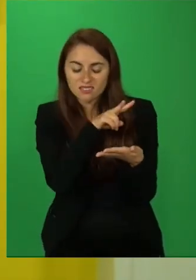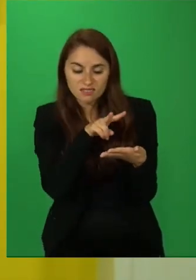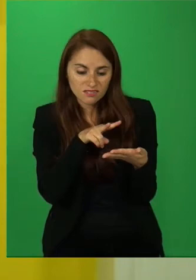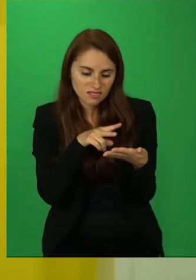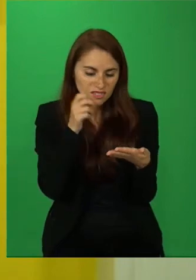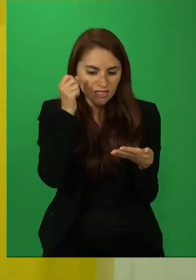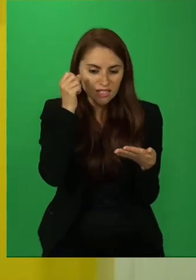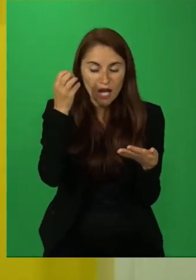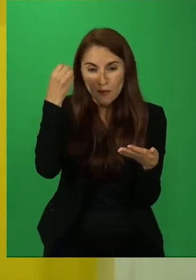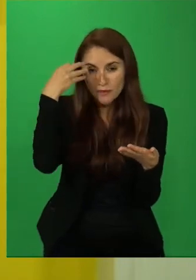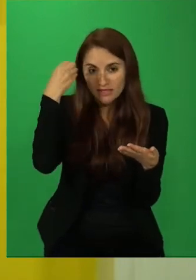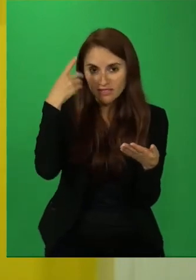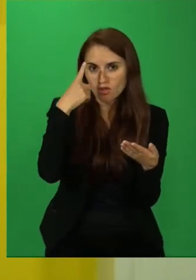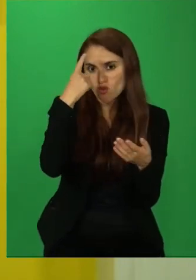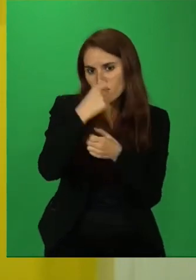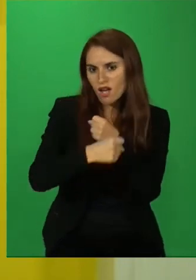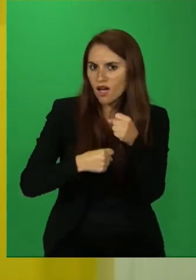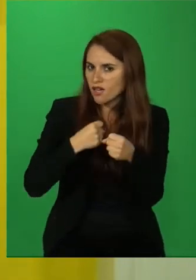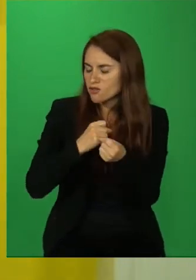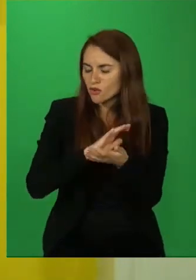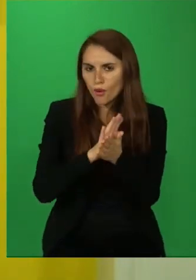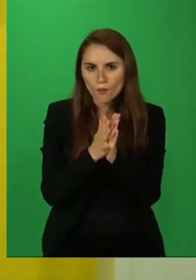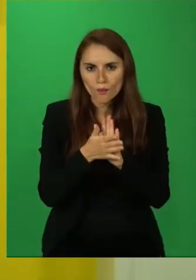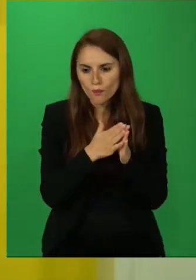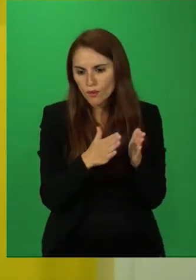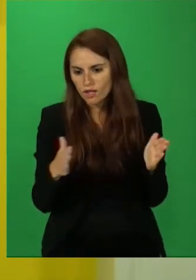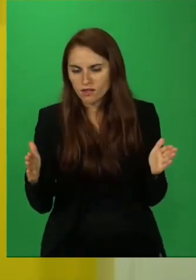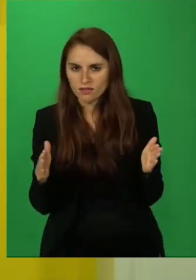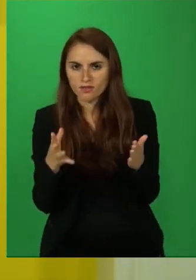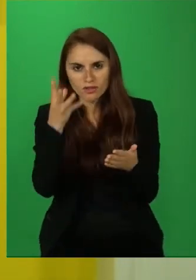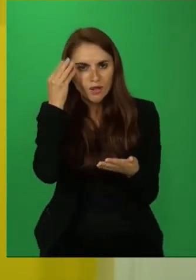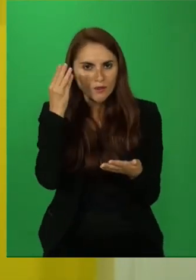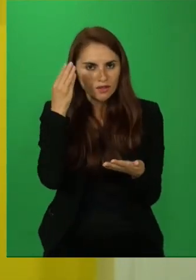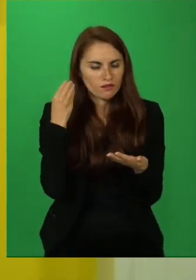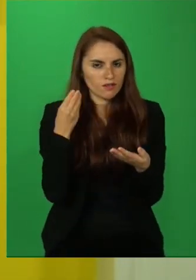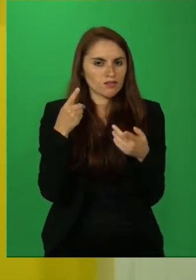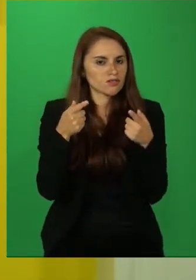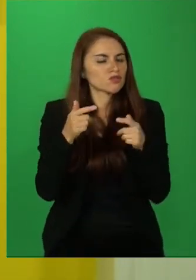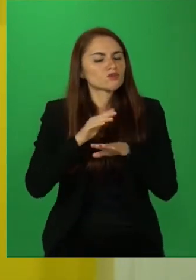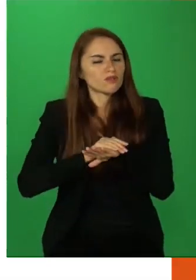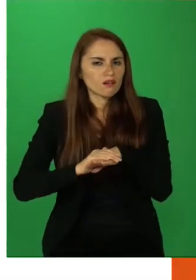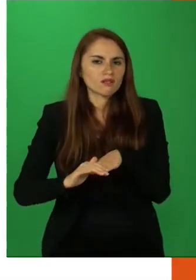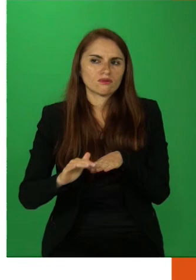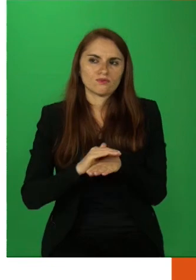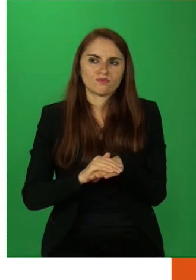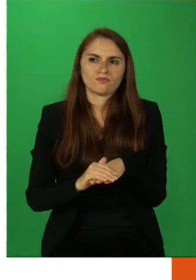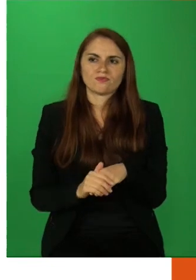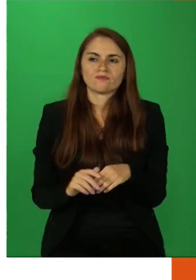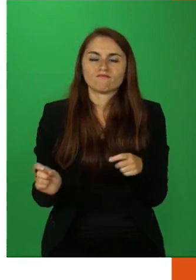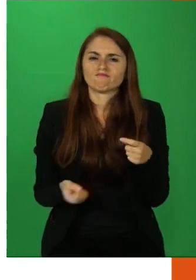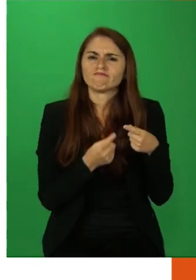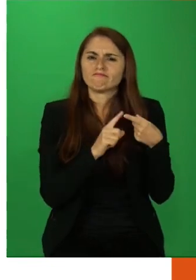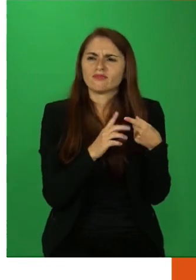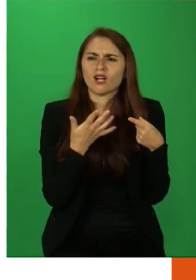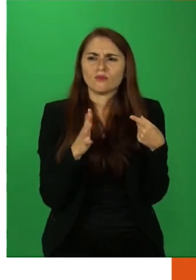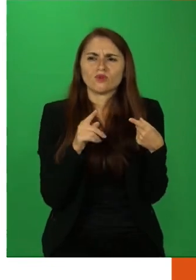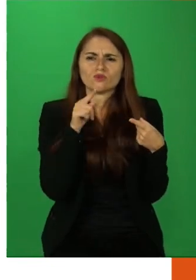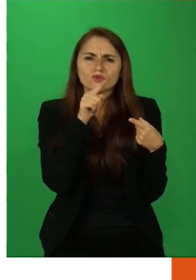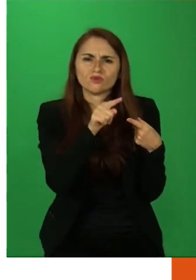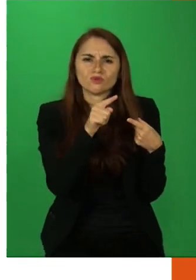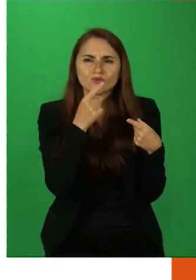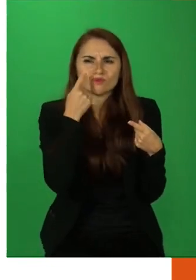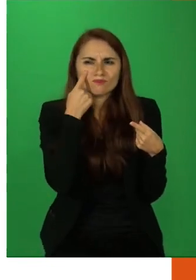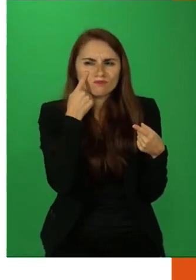en aprender este sistema, o este método, así que no te preocupes. Vamos entonces. Si te pasó que